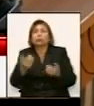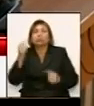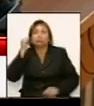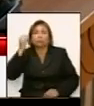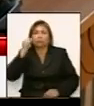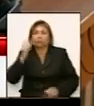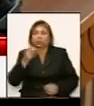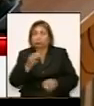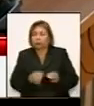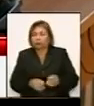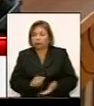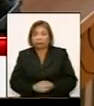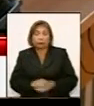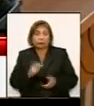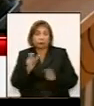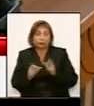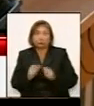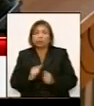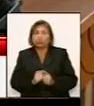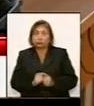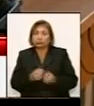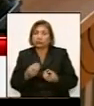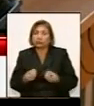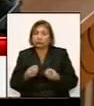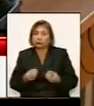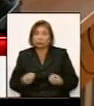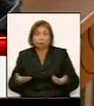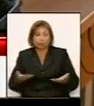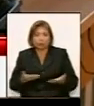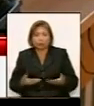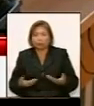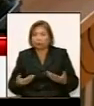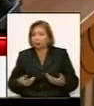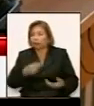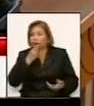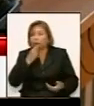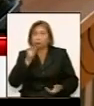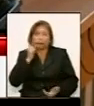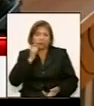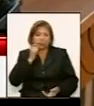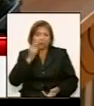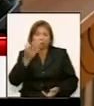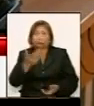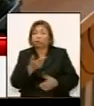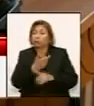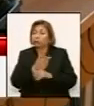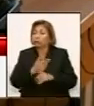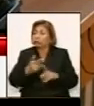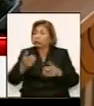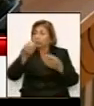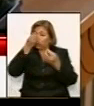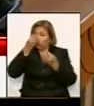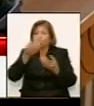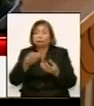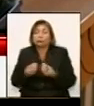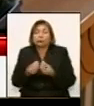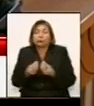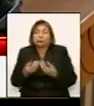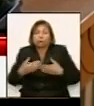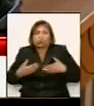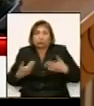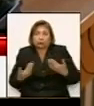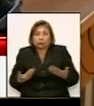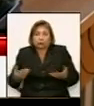derechos digitales que tienen las personas, cómo pueden defender, por ejemplo, su derecho a la privacidad, a la libertad de expresión, cómo pueden entender